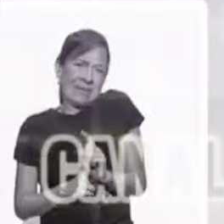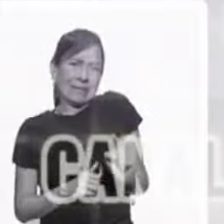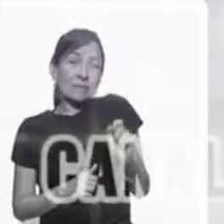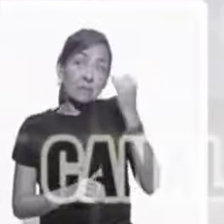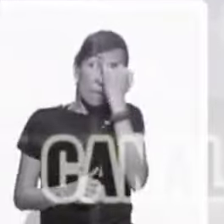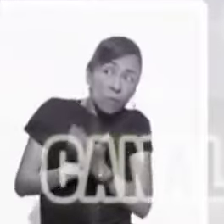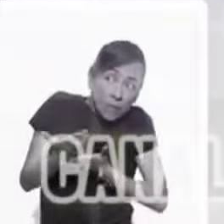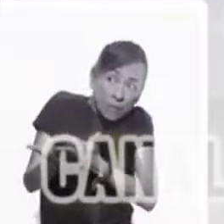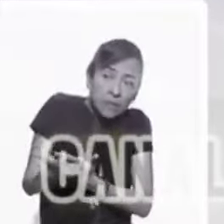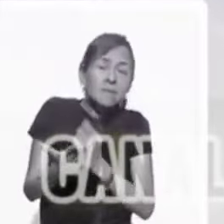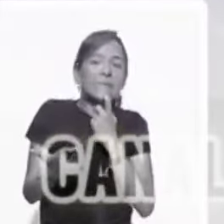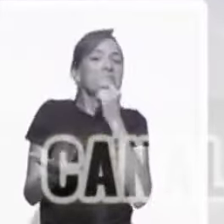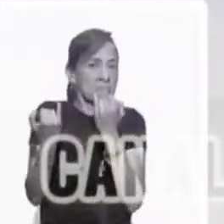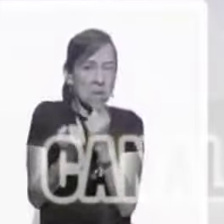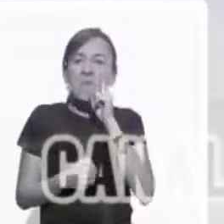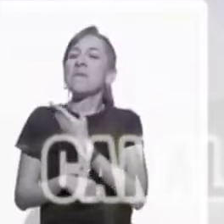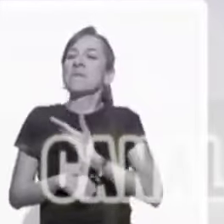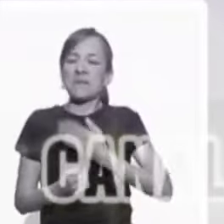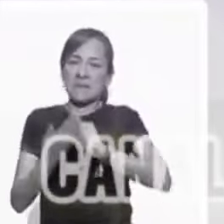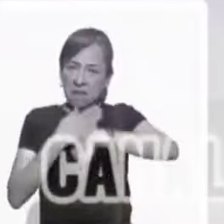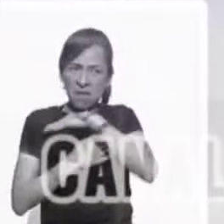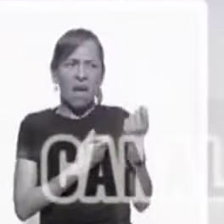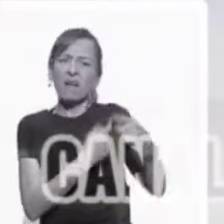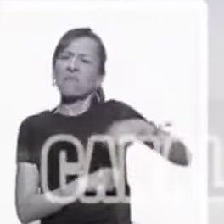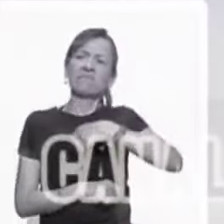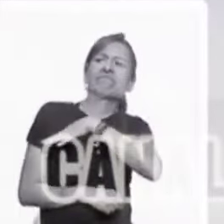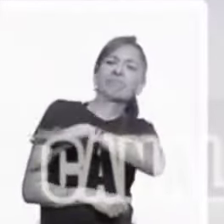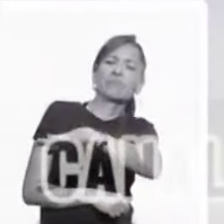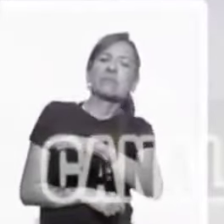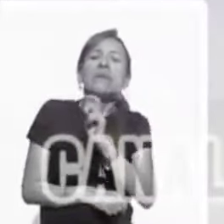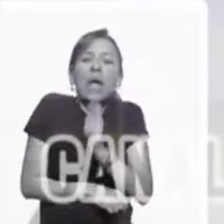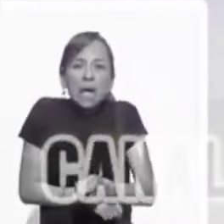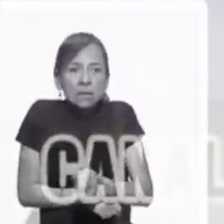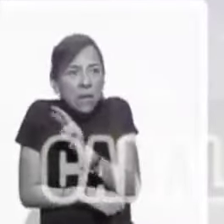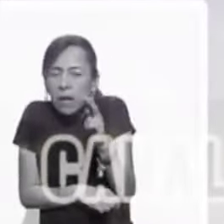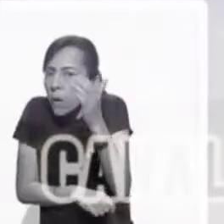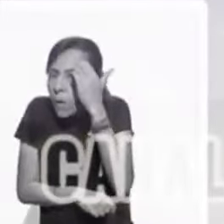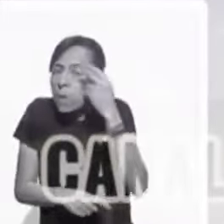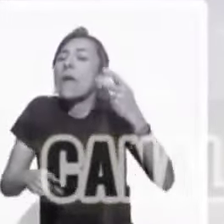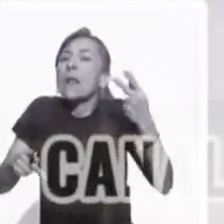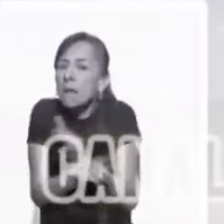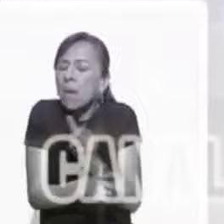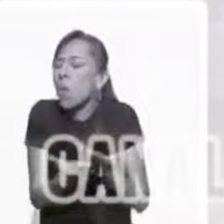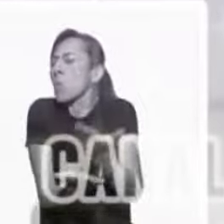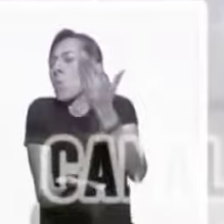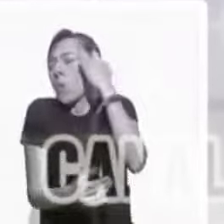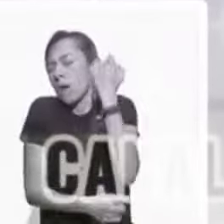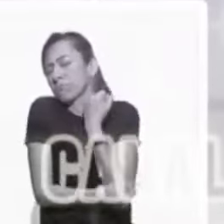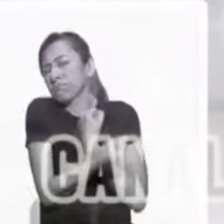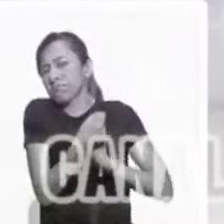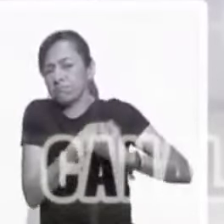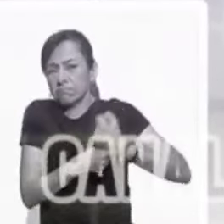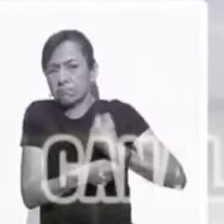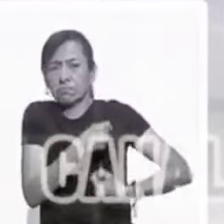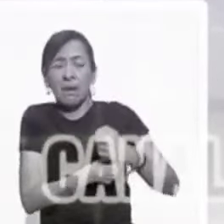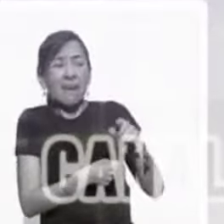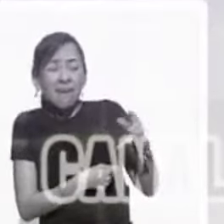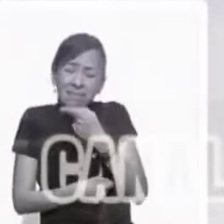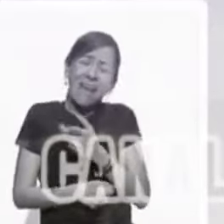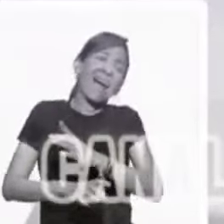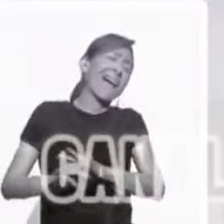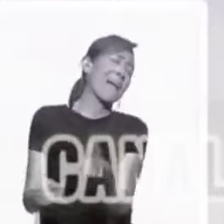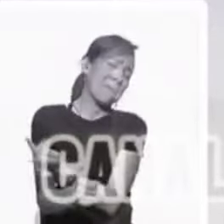presidente López Obrador y de la presidenta Claudia sheman de que existe un reconocimiento a lo que ocurrió hace muchos años y que no puede decirse que eso es parte del pasado porque